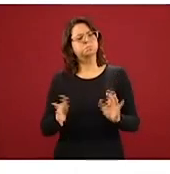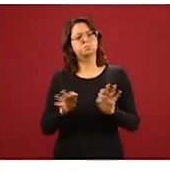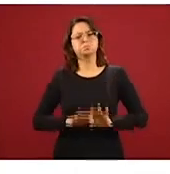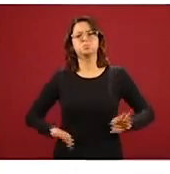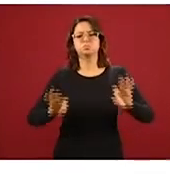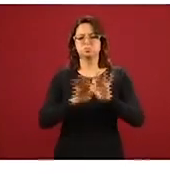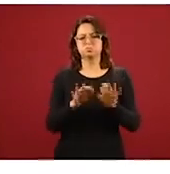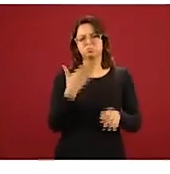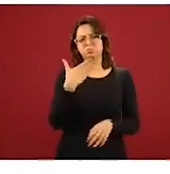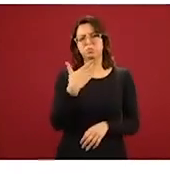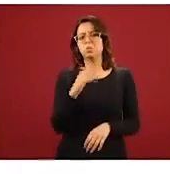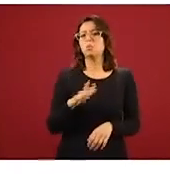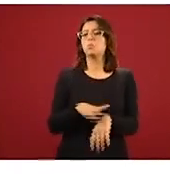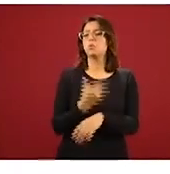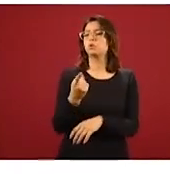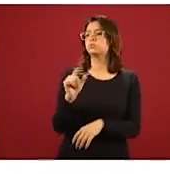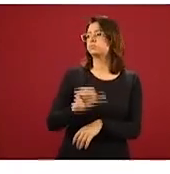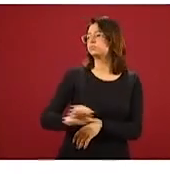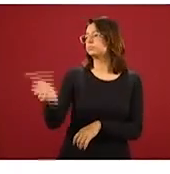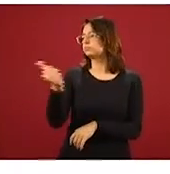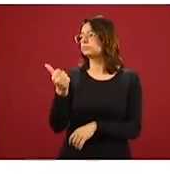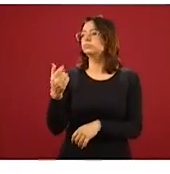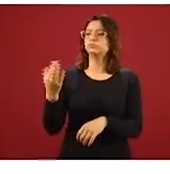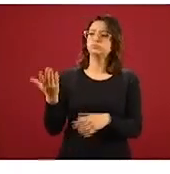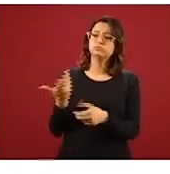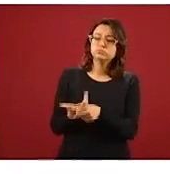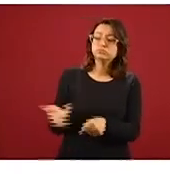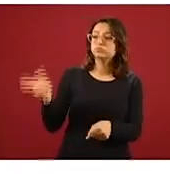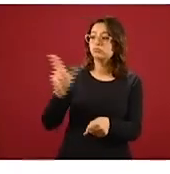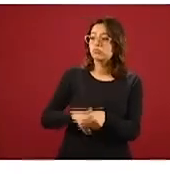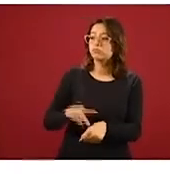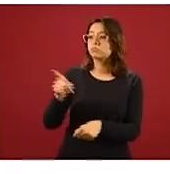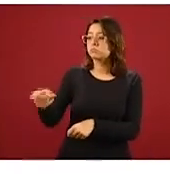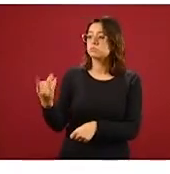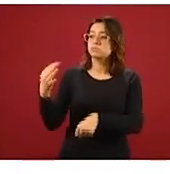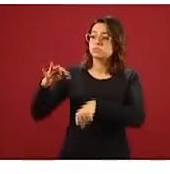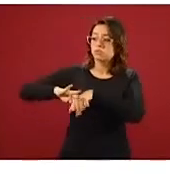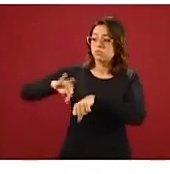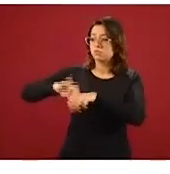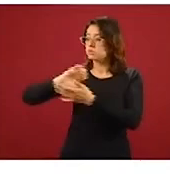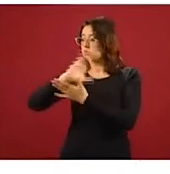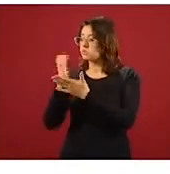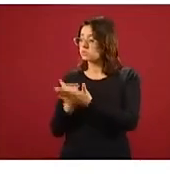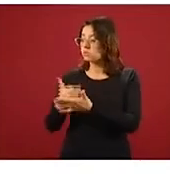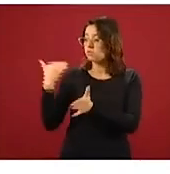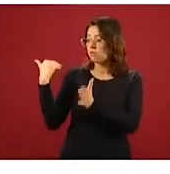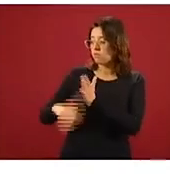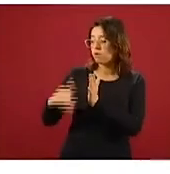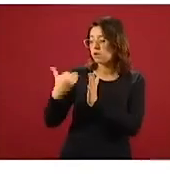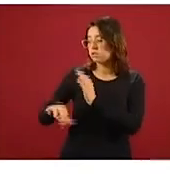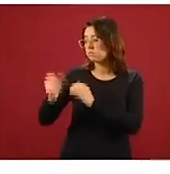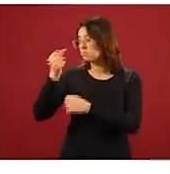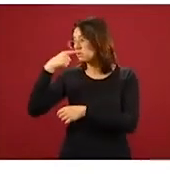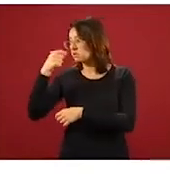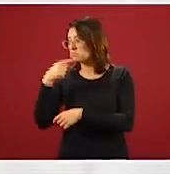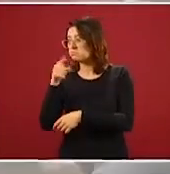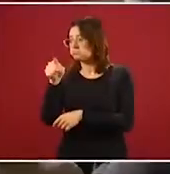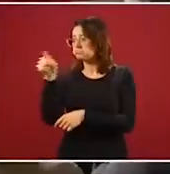otros hospitales con farmacias subrogadas habían tenido problemas de desabasto. No es el caso del Hospital Juárez de